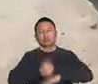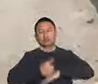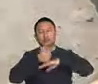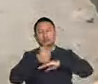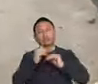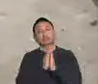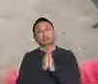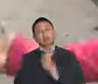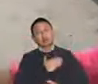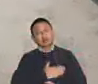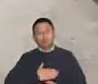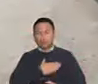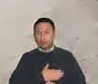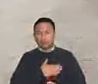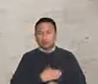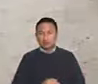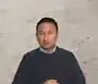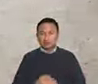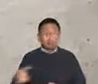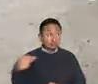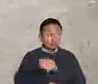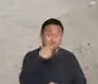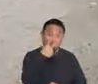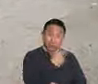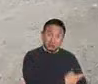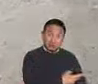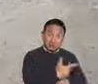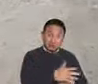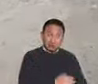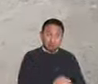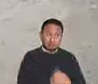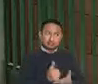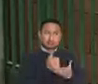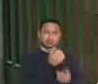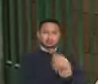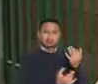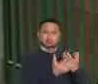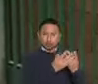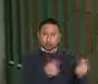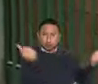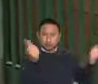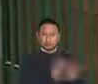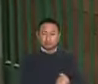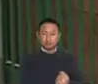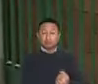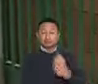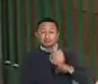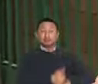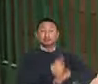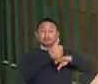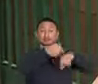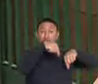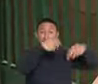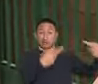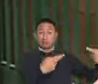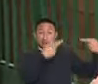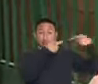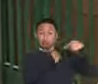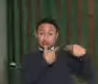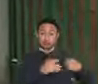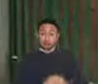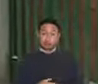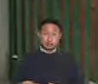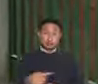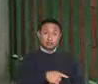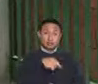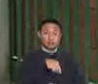por favor miren y que den una solución. Y yo creo que las autoridades deberían tomar el debido respectivo en